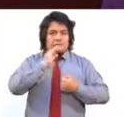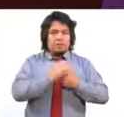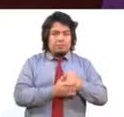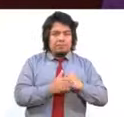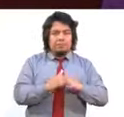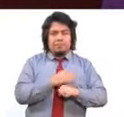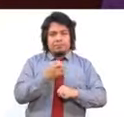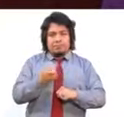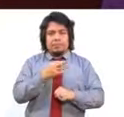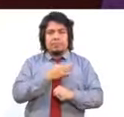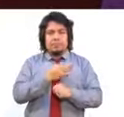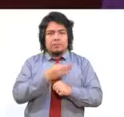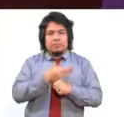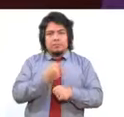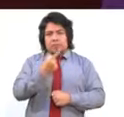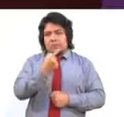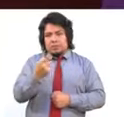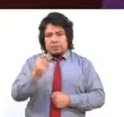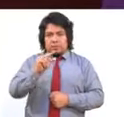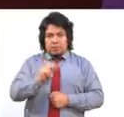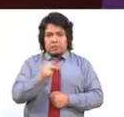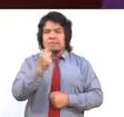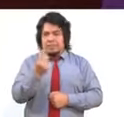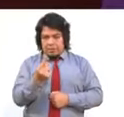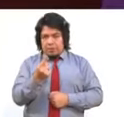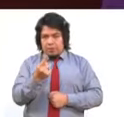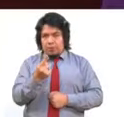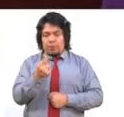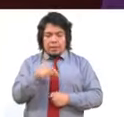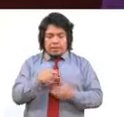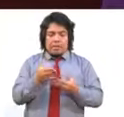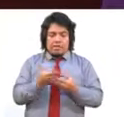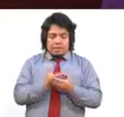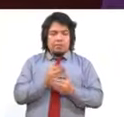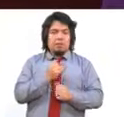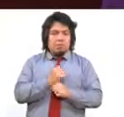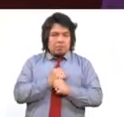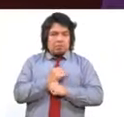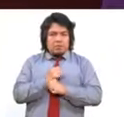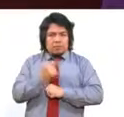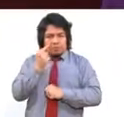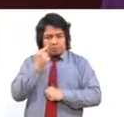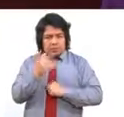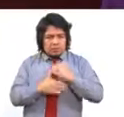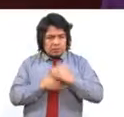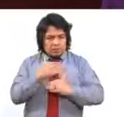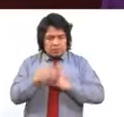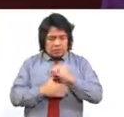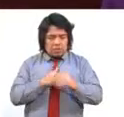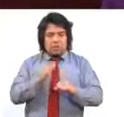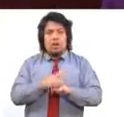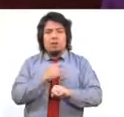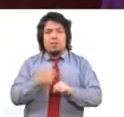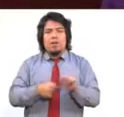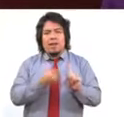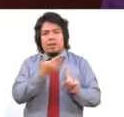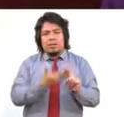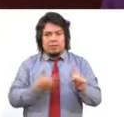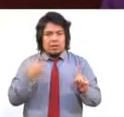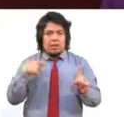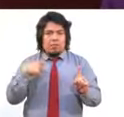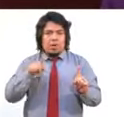decía, hay 181 expedientes que se están todavía procesando de estas mujeres en riesgo de violencia feminicida, que